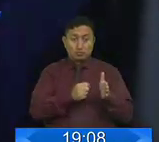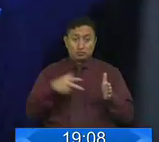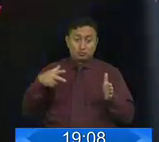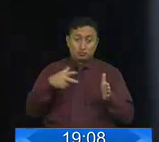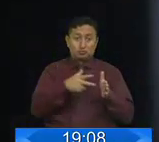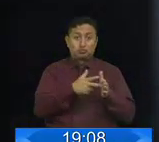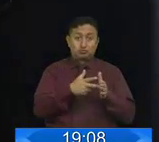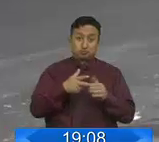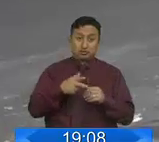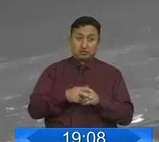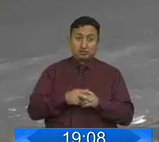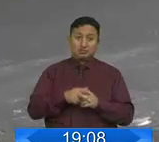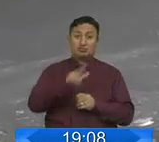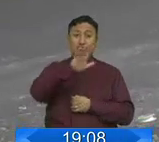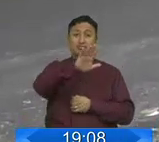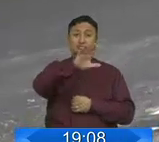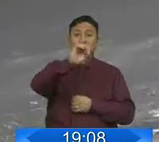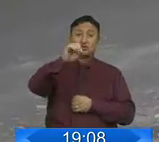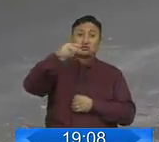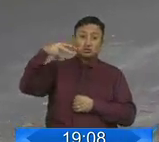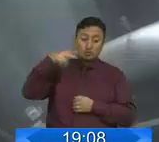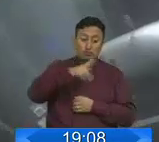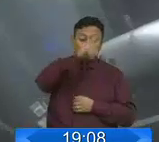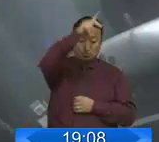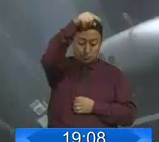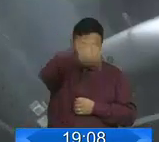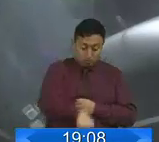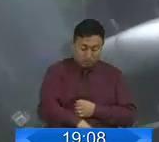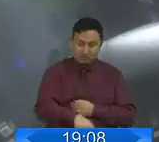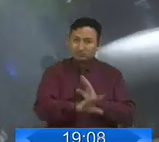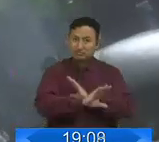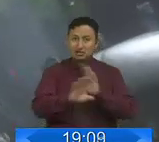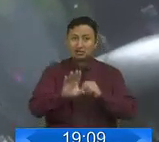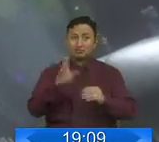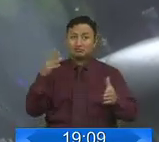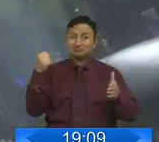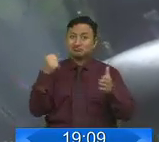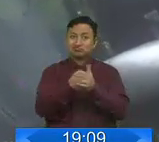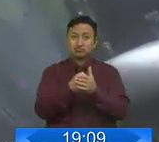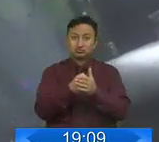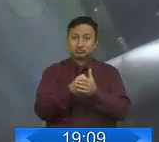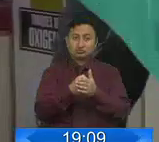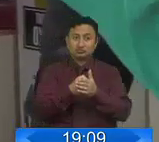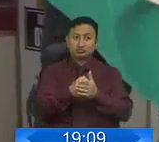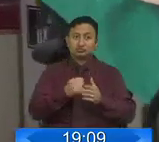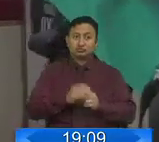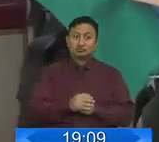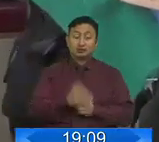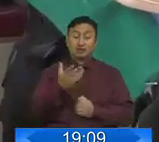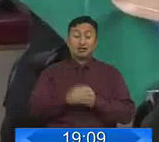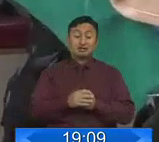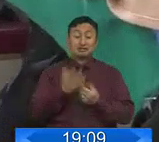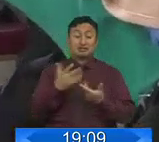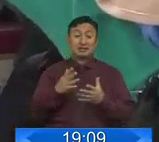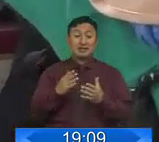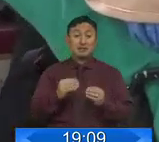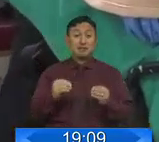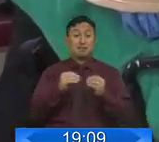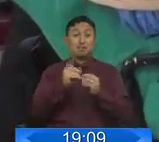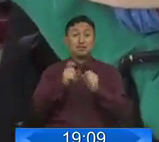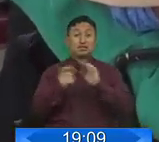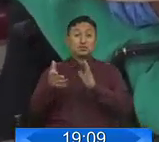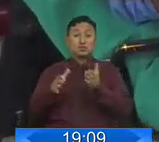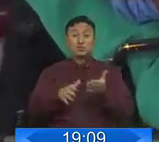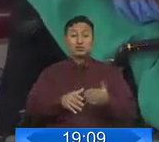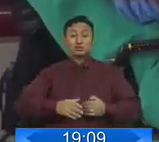al menos unos 500 metros al vacío, porque si no el guión hubiese sido más dramático y desconsolador para más familias.